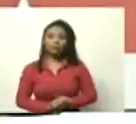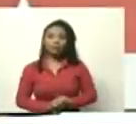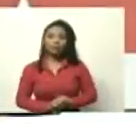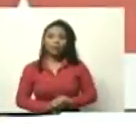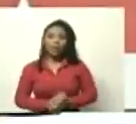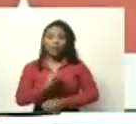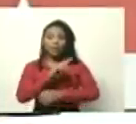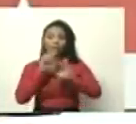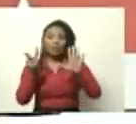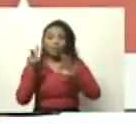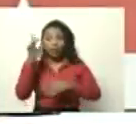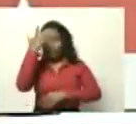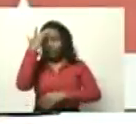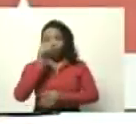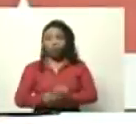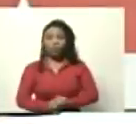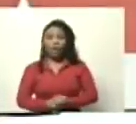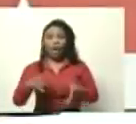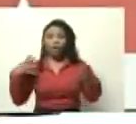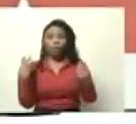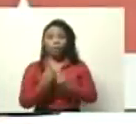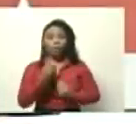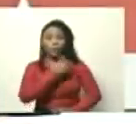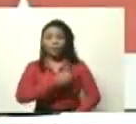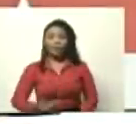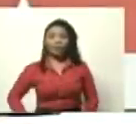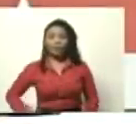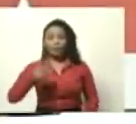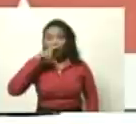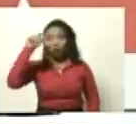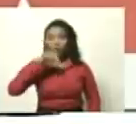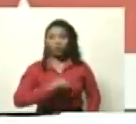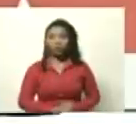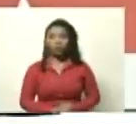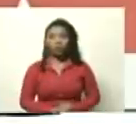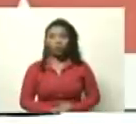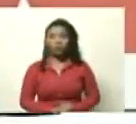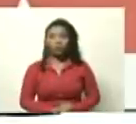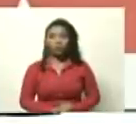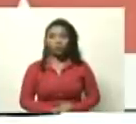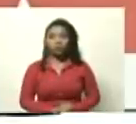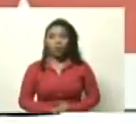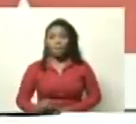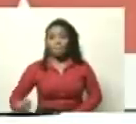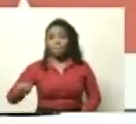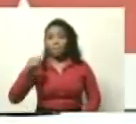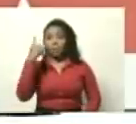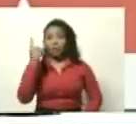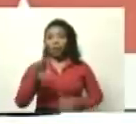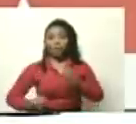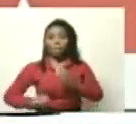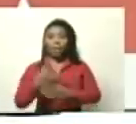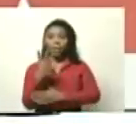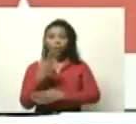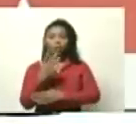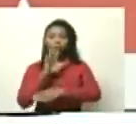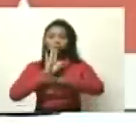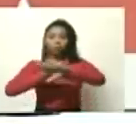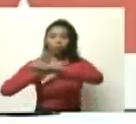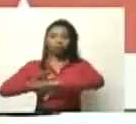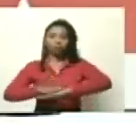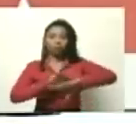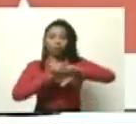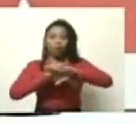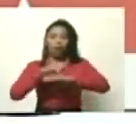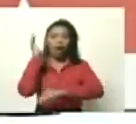17 fue Brasil, el compañero presidente Nicolás Maduro, un 1 de mayo, convocó a la